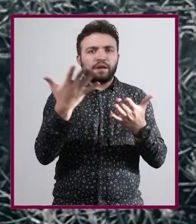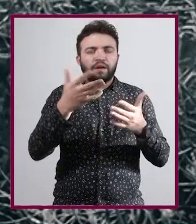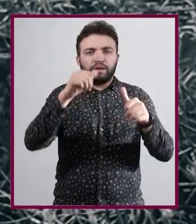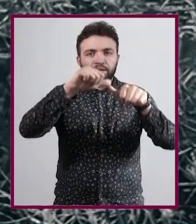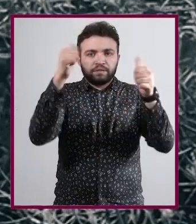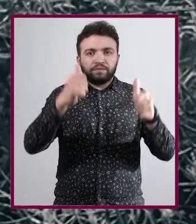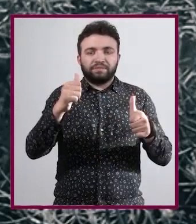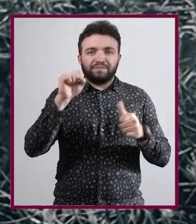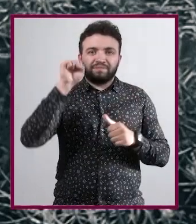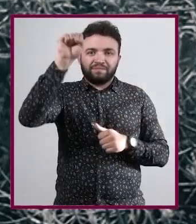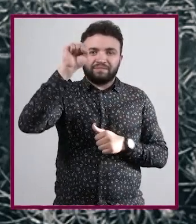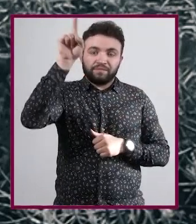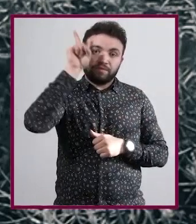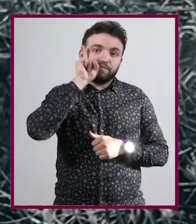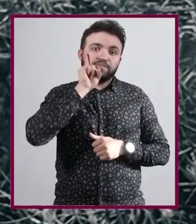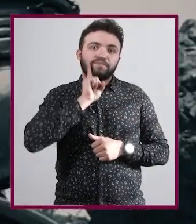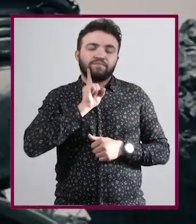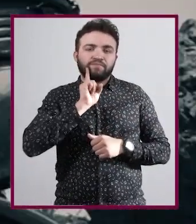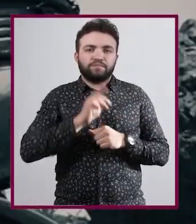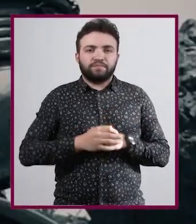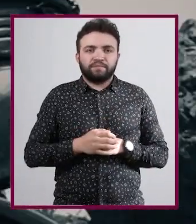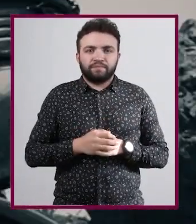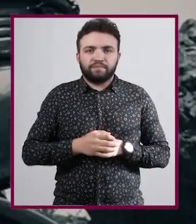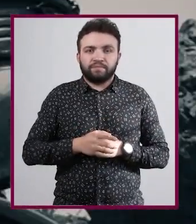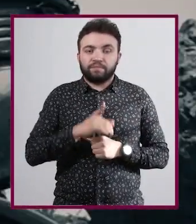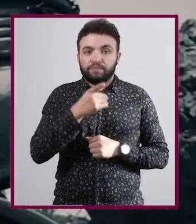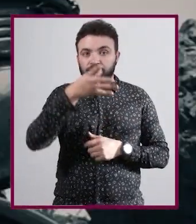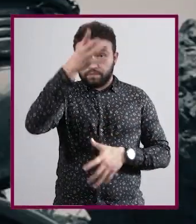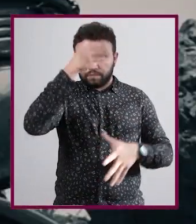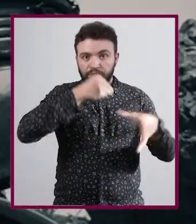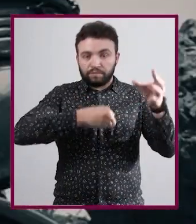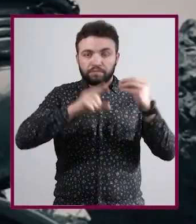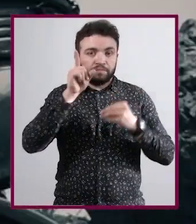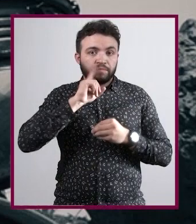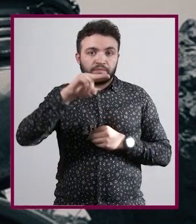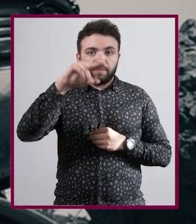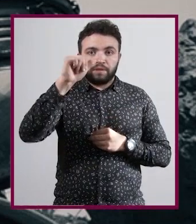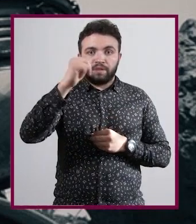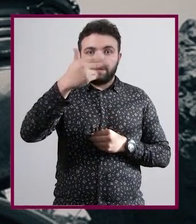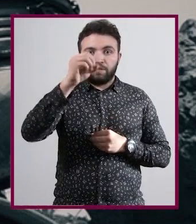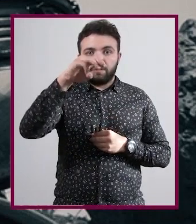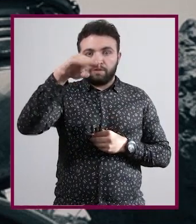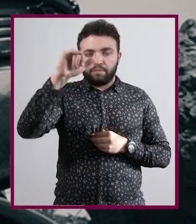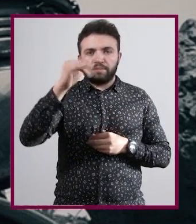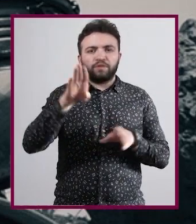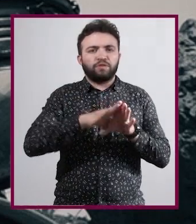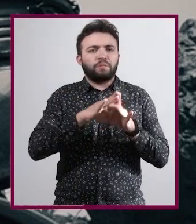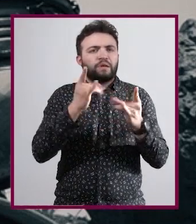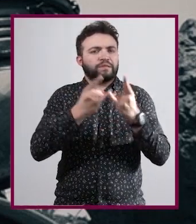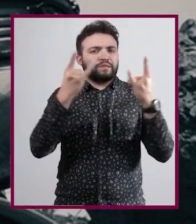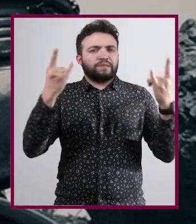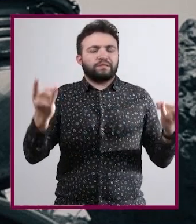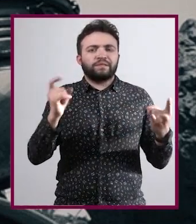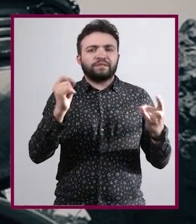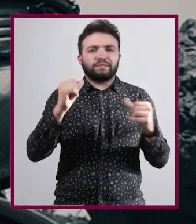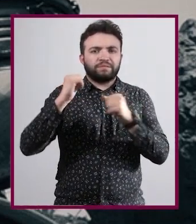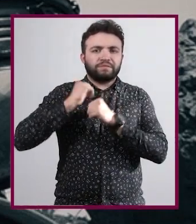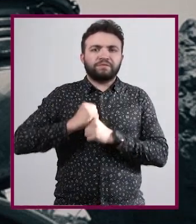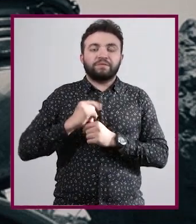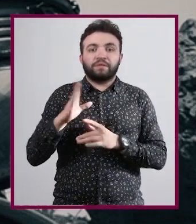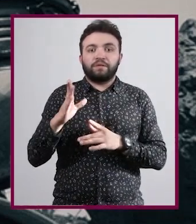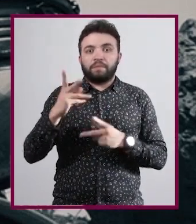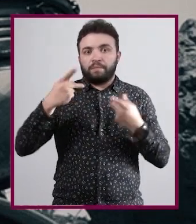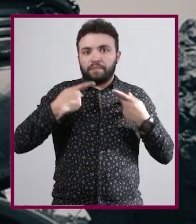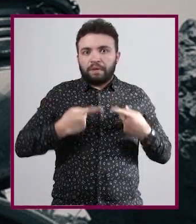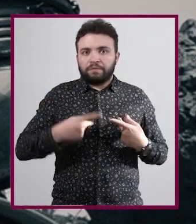feminista descolonial antirracista. En su práctica, Naomi recurre a contar historias, muchas veces basadas en hechos o personajes